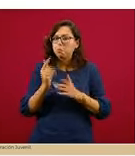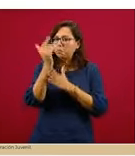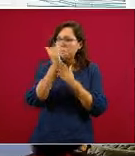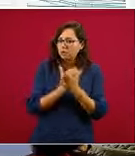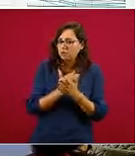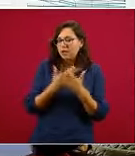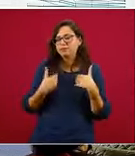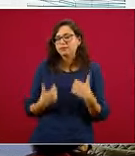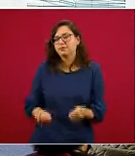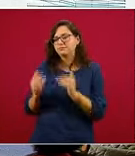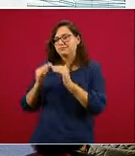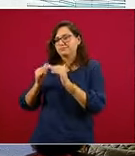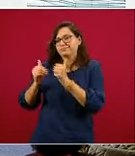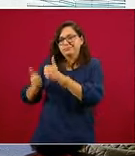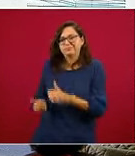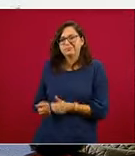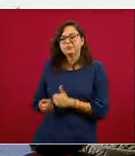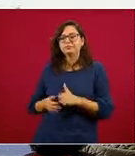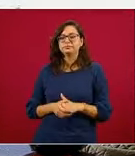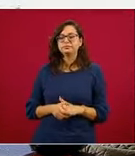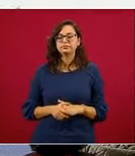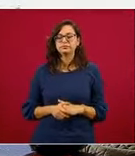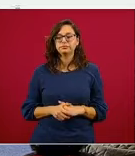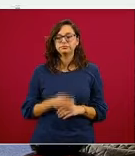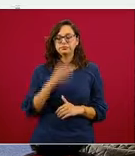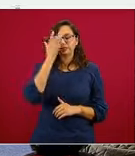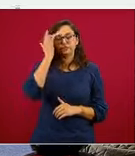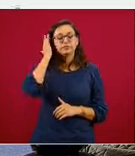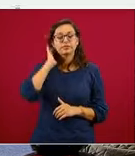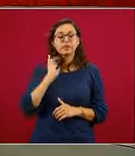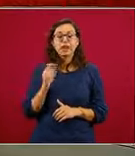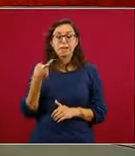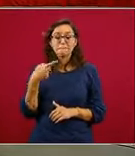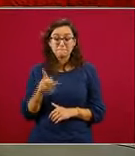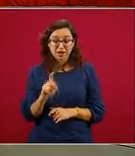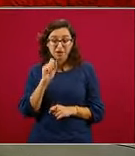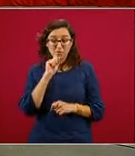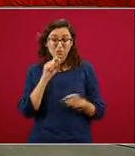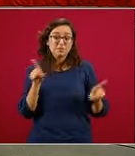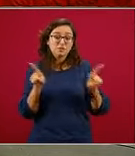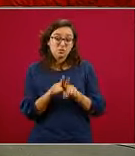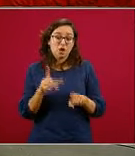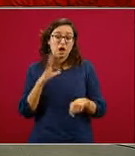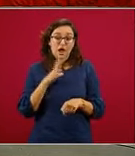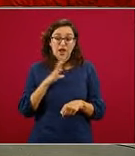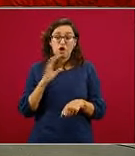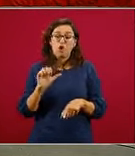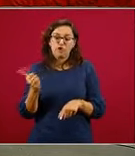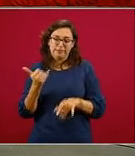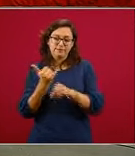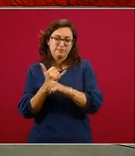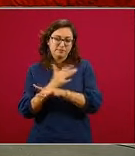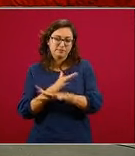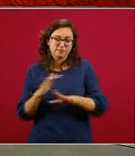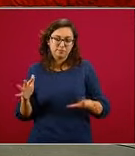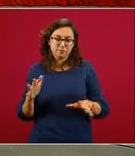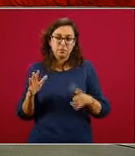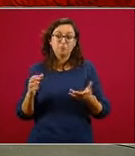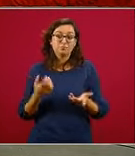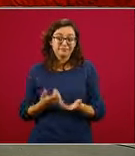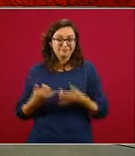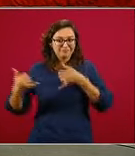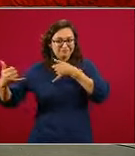social. La siguiente, por favor. Sin embargo, vemos otras características de la atención. La línea de la vida, que